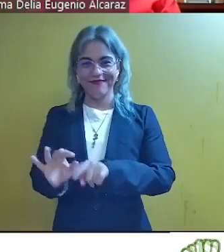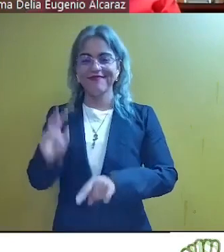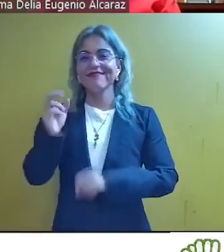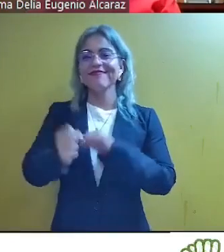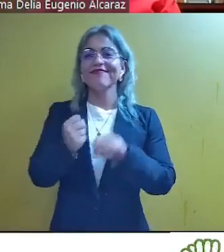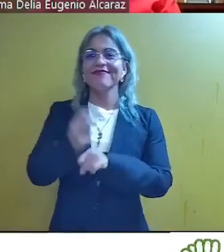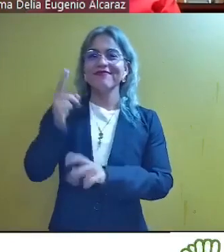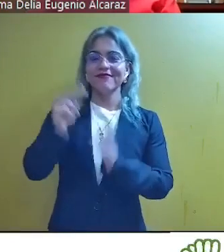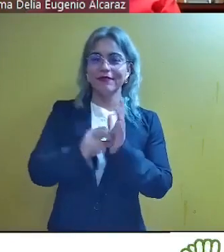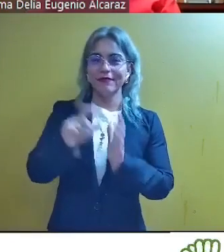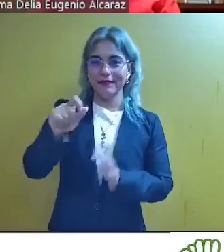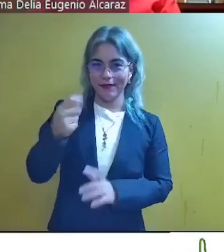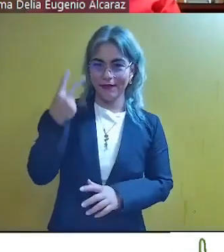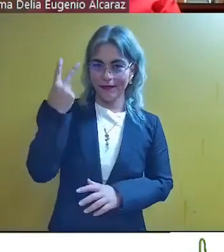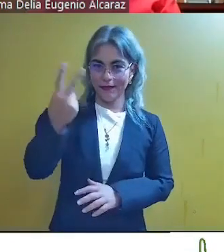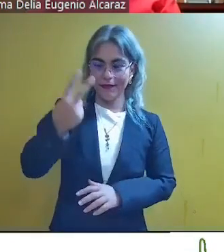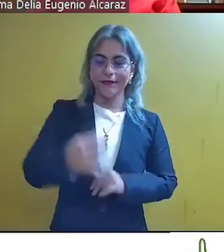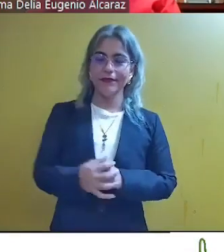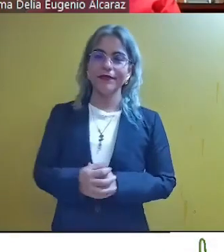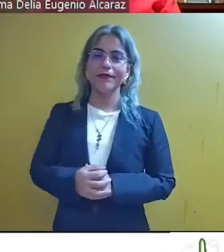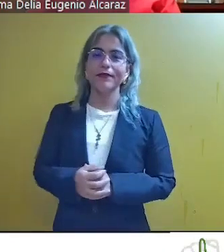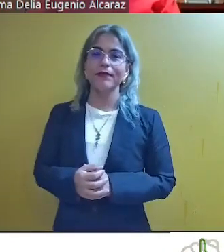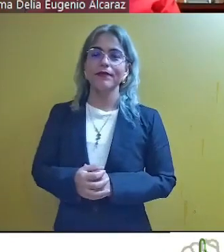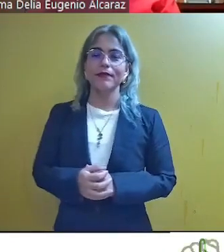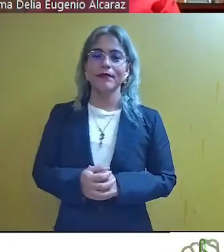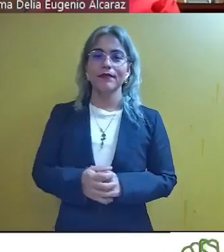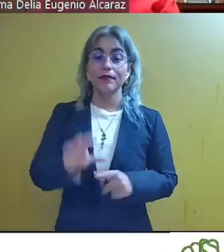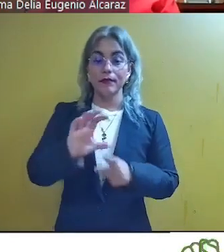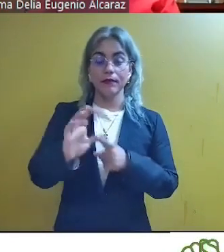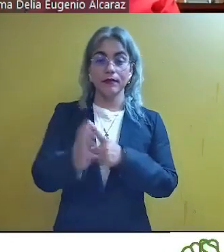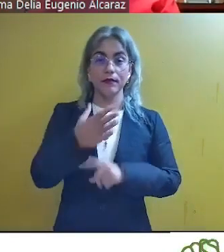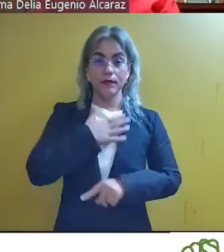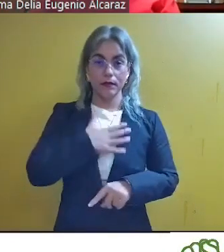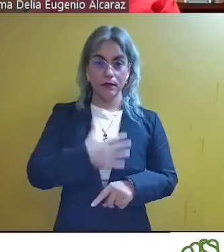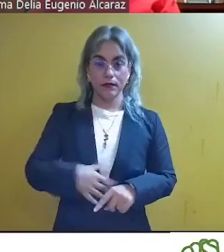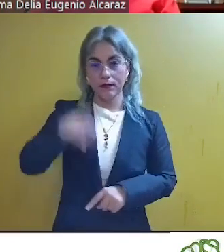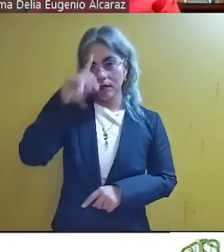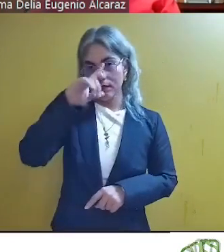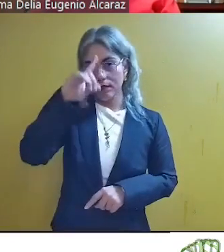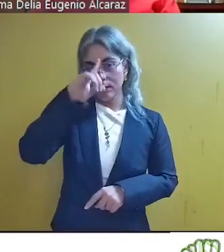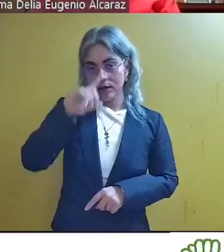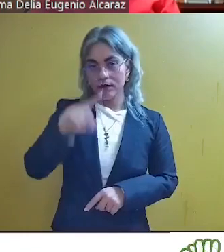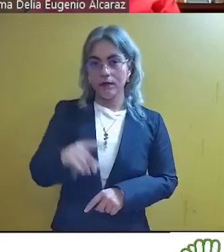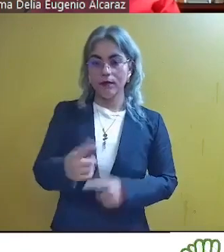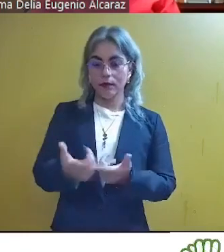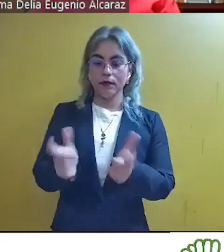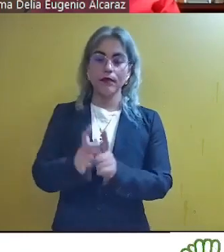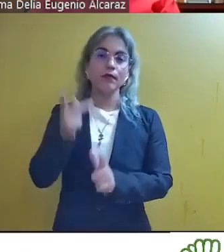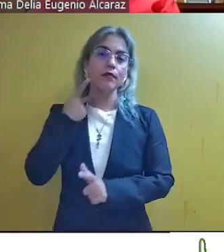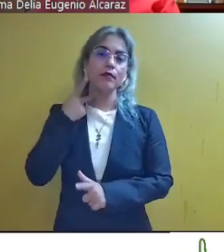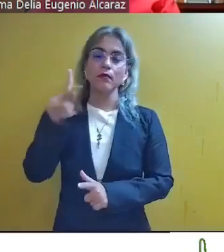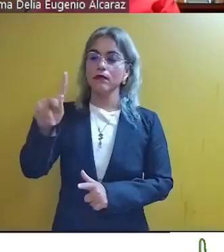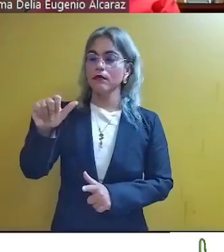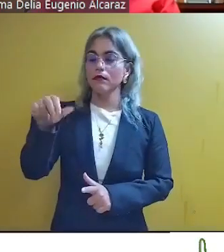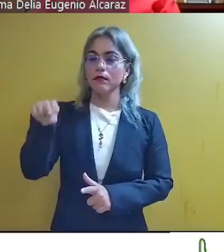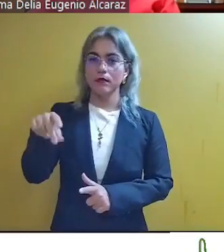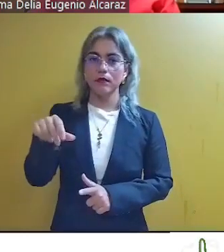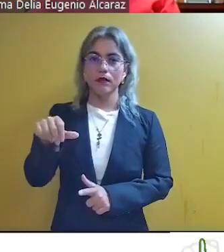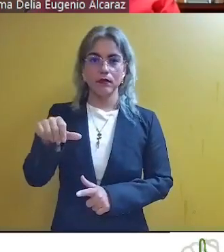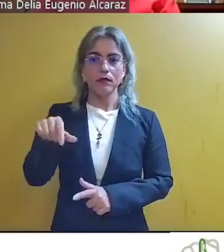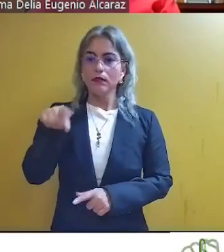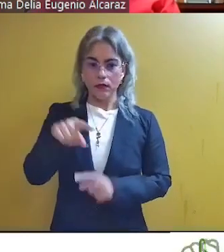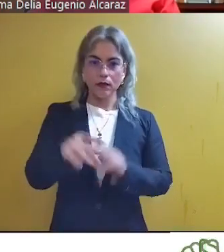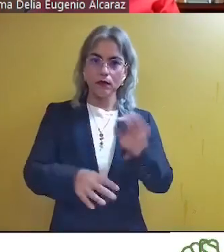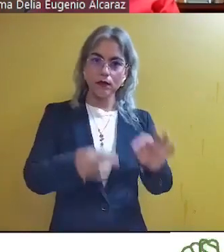CJ/REC/28/2022 y NC-1, mediante el cual la Comisión de Justicia del Consejo Nacional del PAN declara la imposibilidad jurídica de cumplir